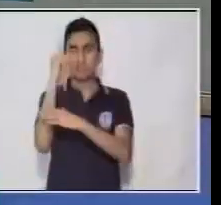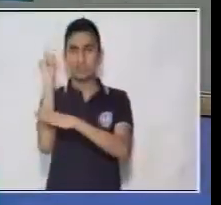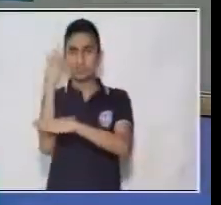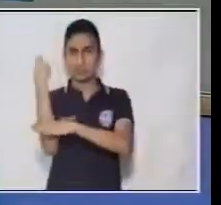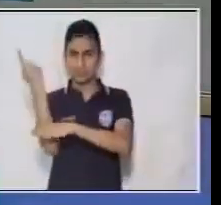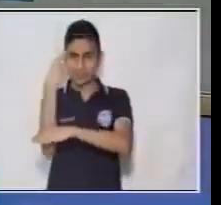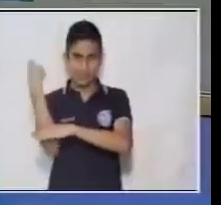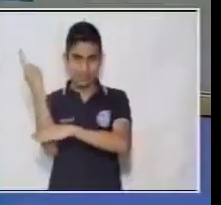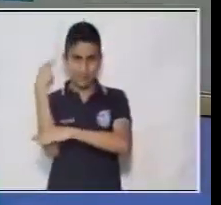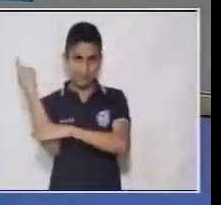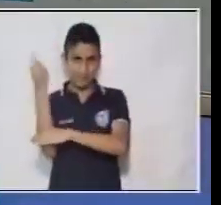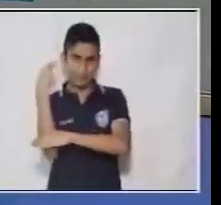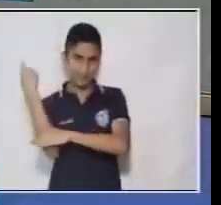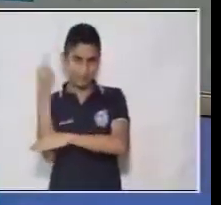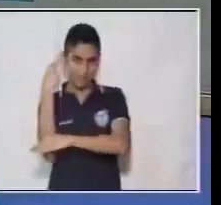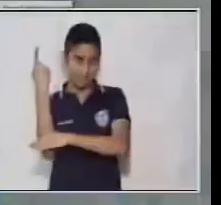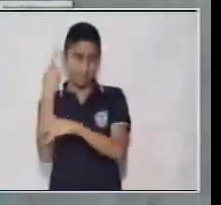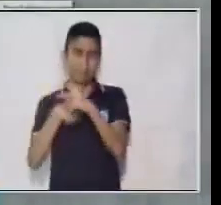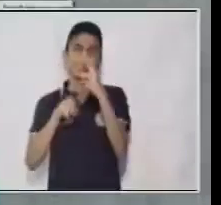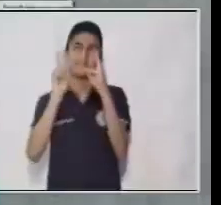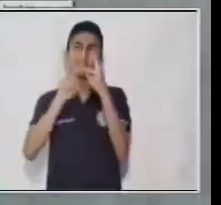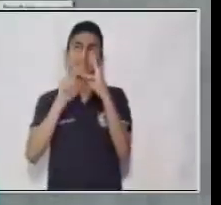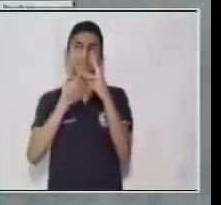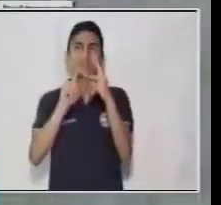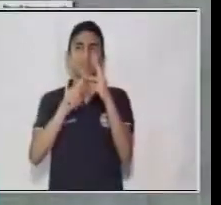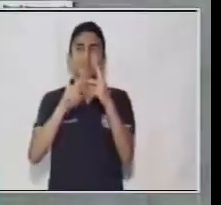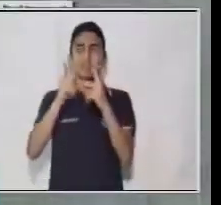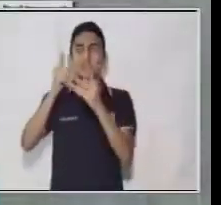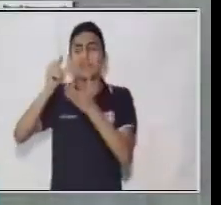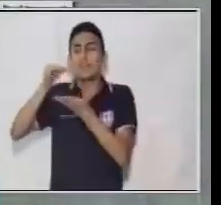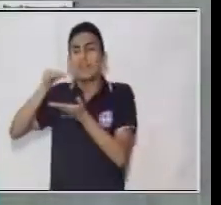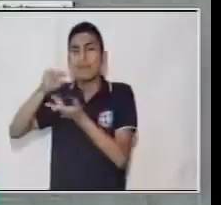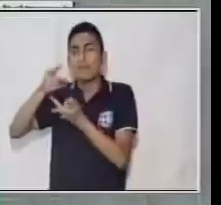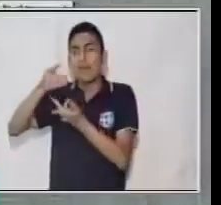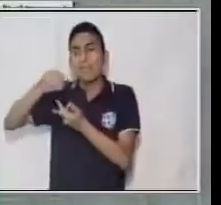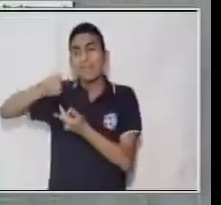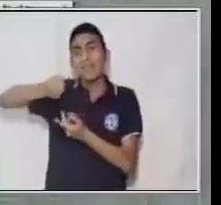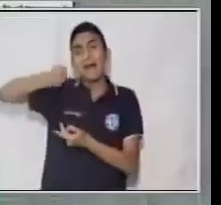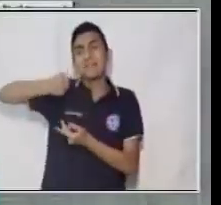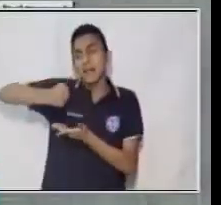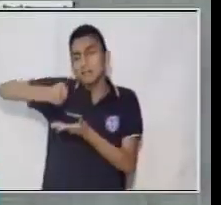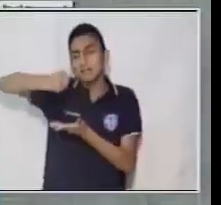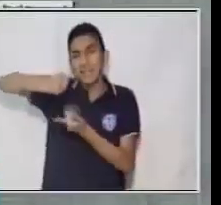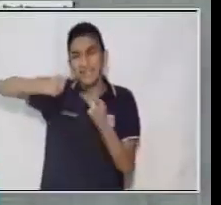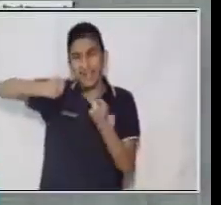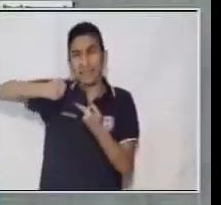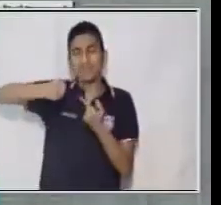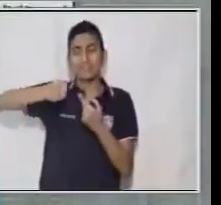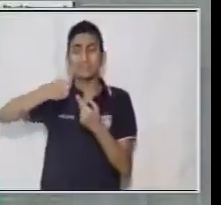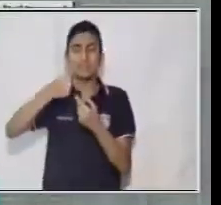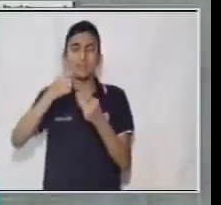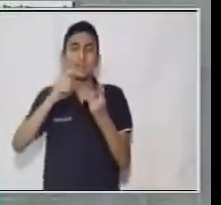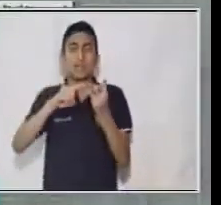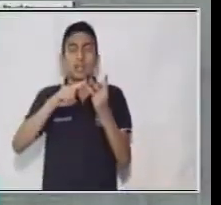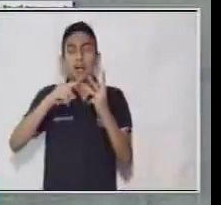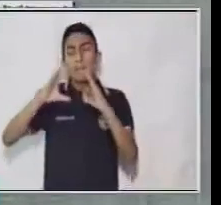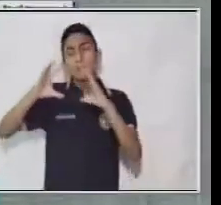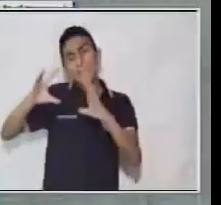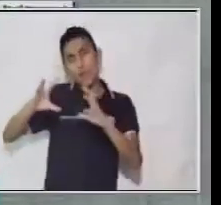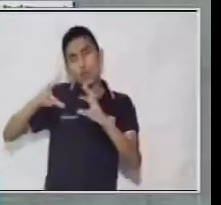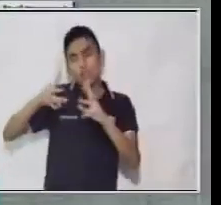helicóptero. Una taza. Una